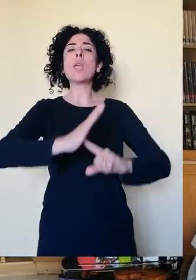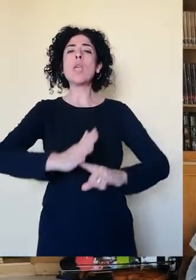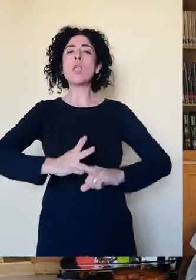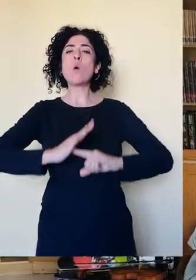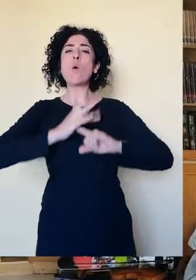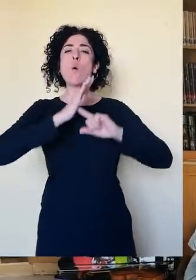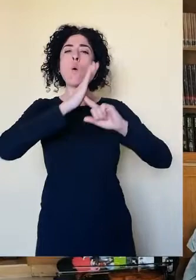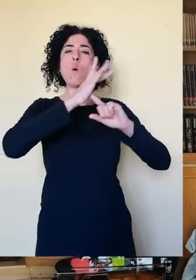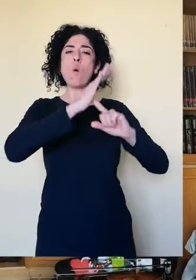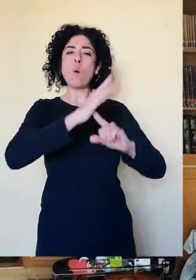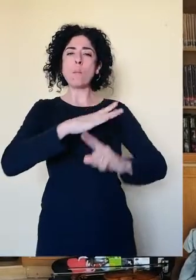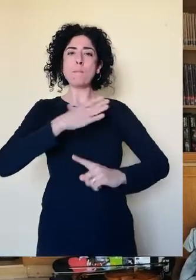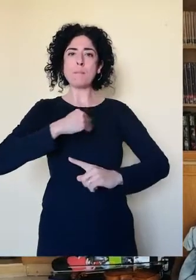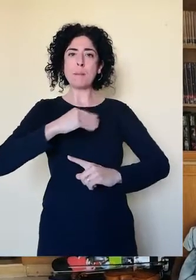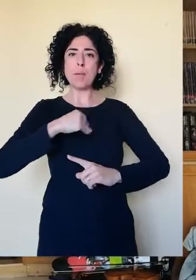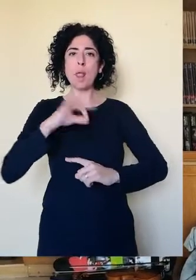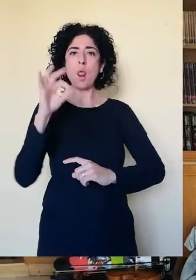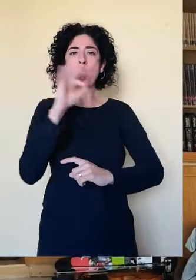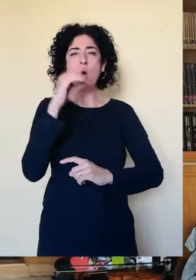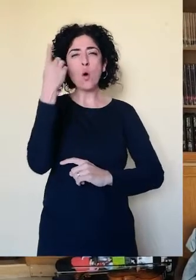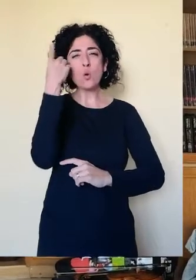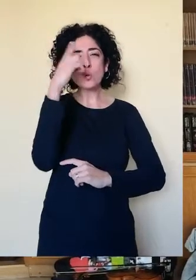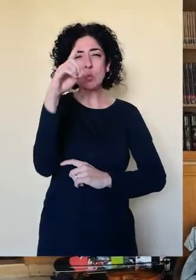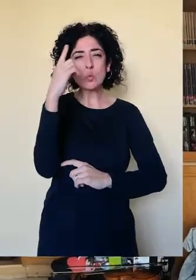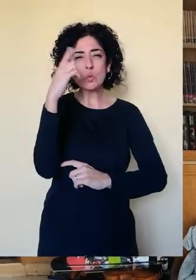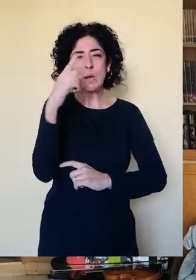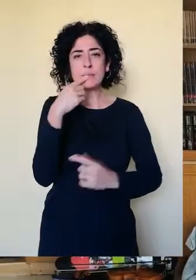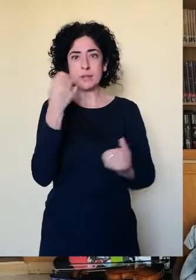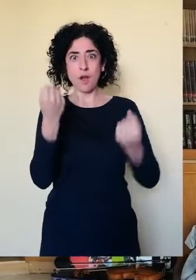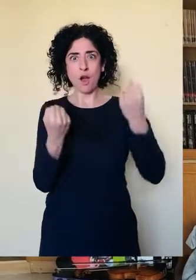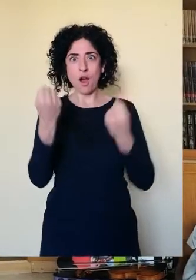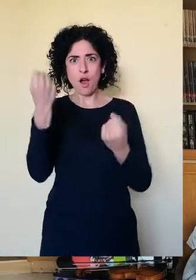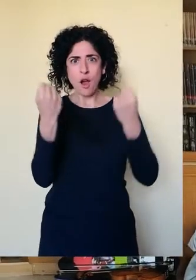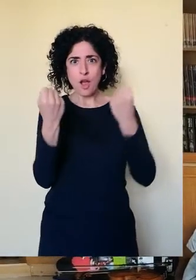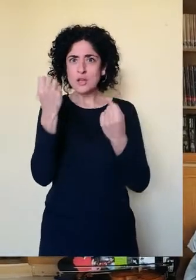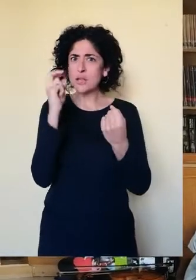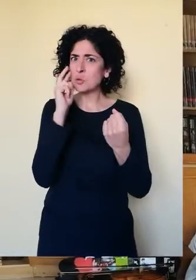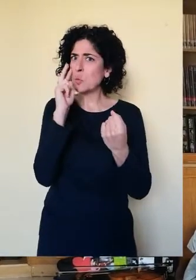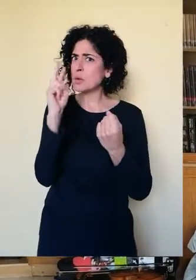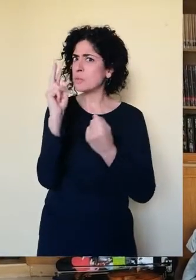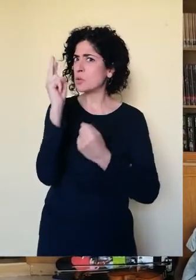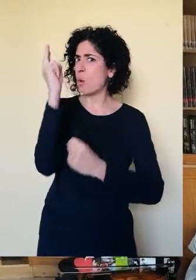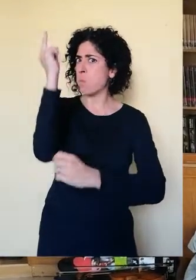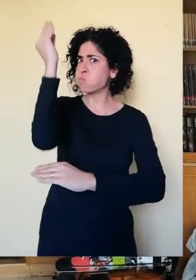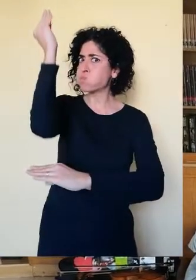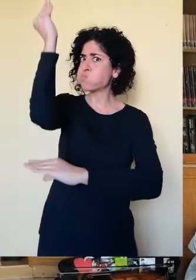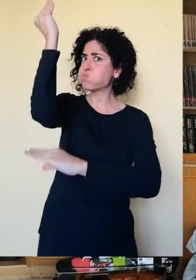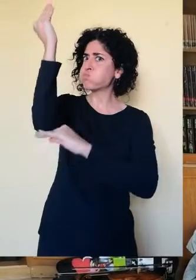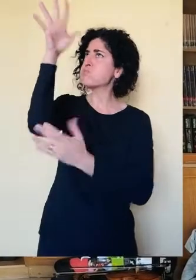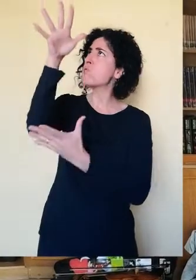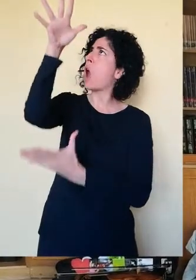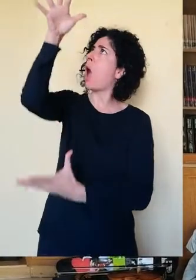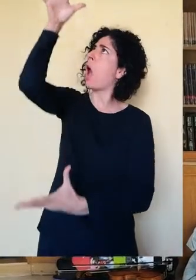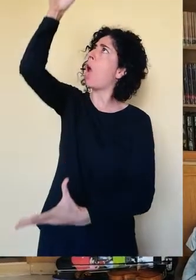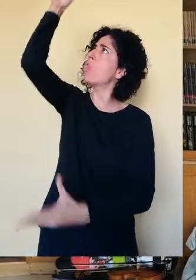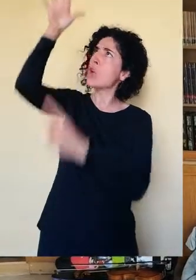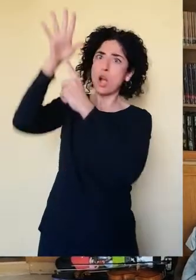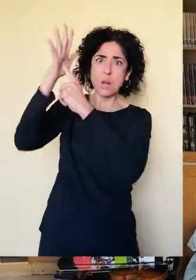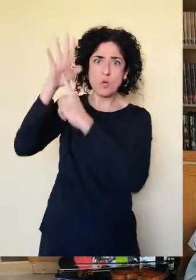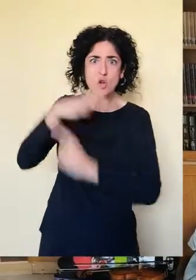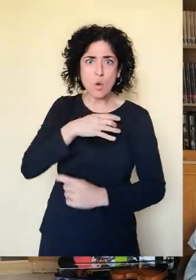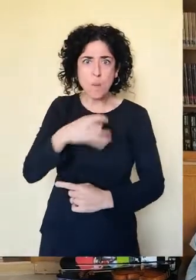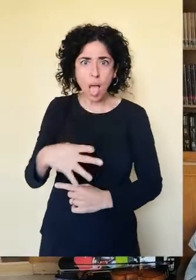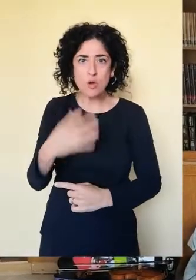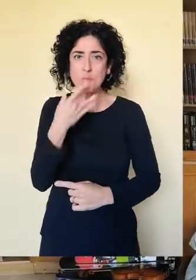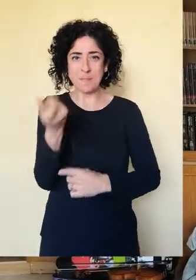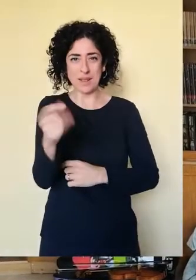papel, o un remolino de viento, de estos blancos chulos que vemos cuando viajamos con el coche por España. ¿Vale, chicos? Vamos a